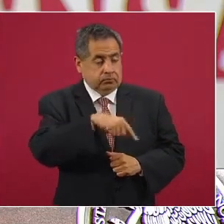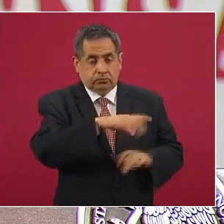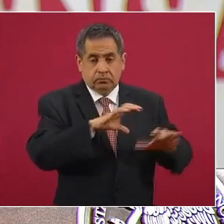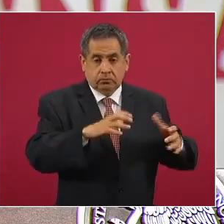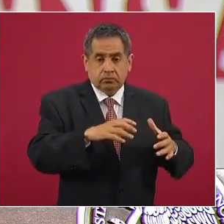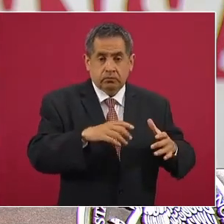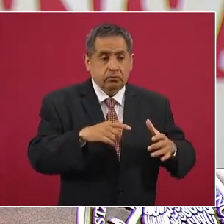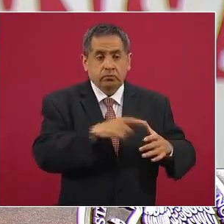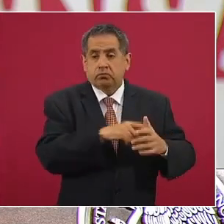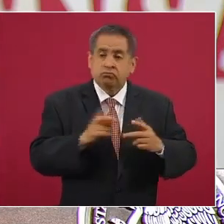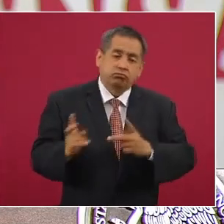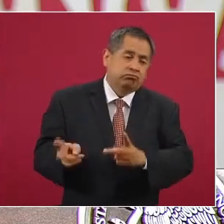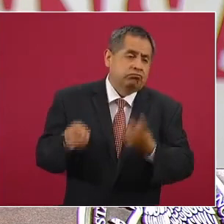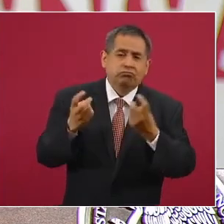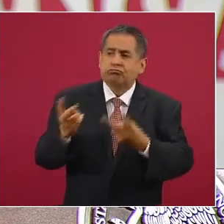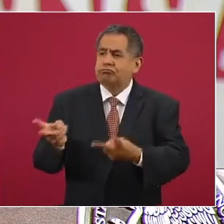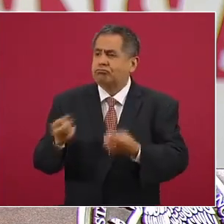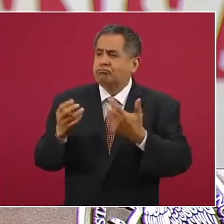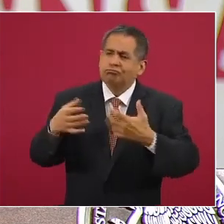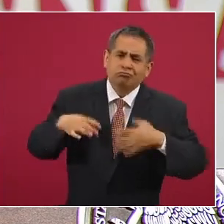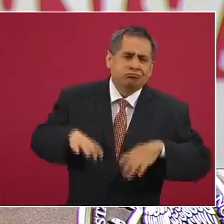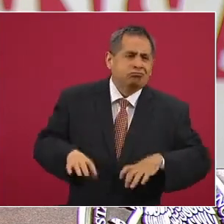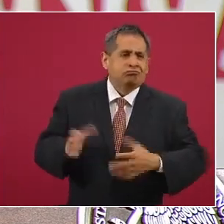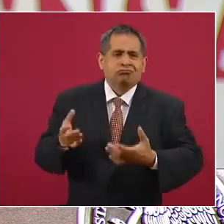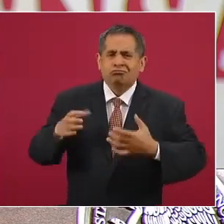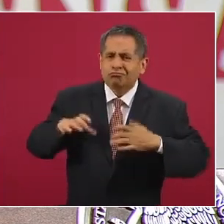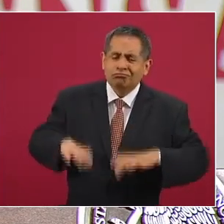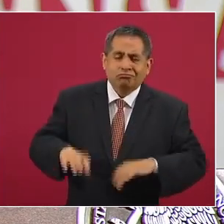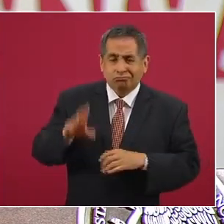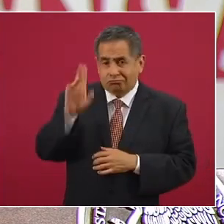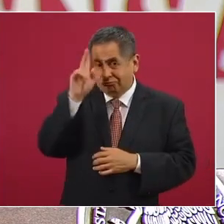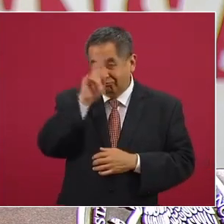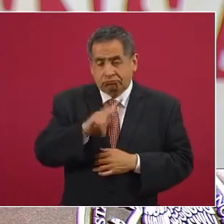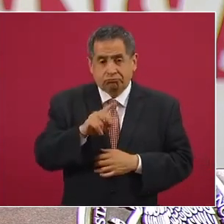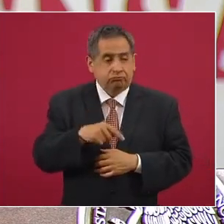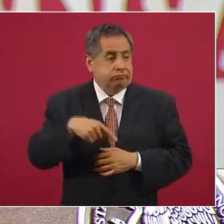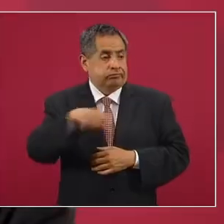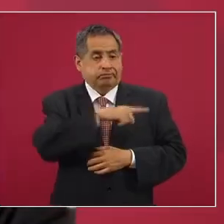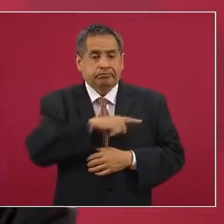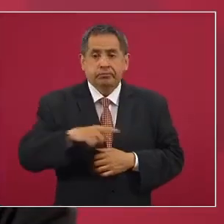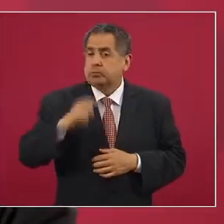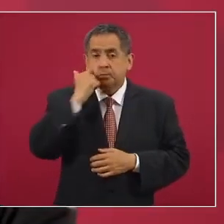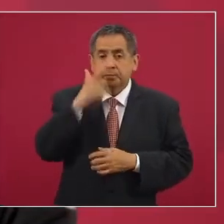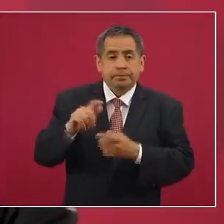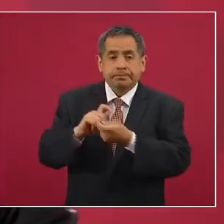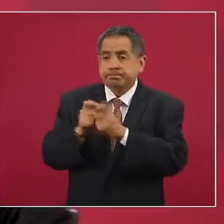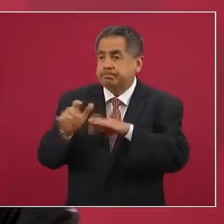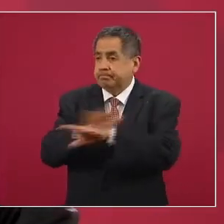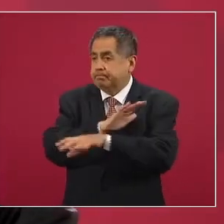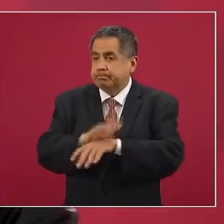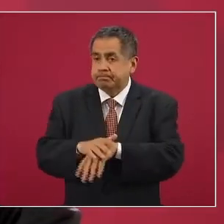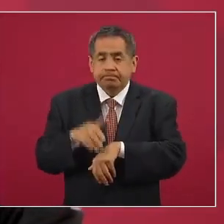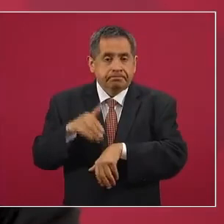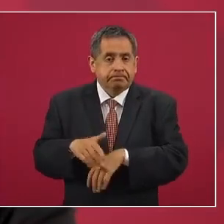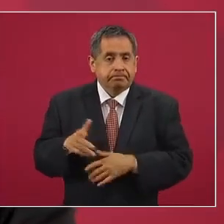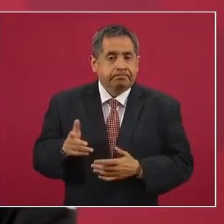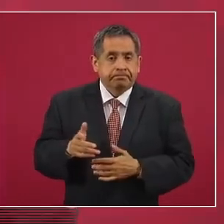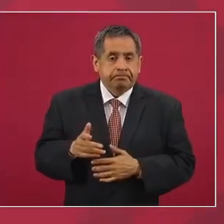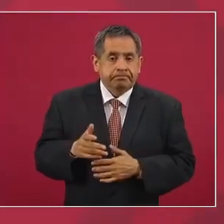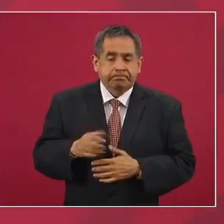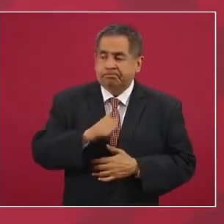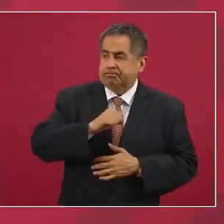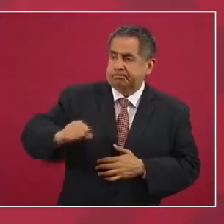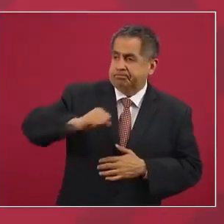se dedicaban a saquear, a robar, pues se resisten a los cambios. Es lo que pasa